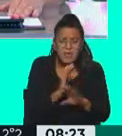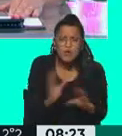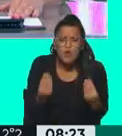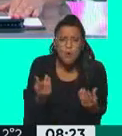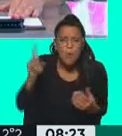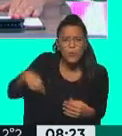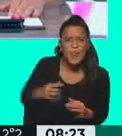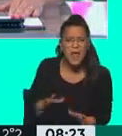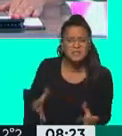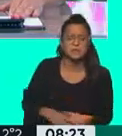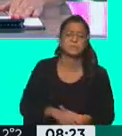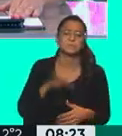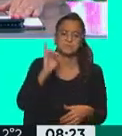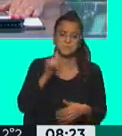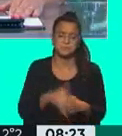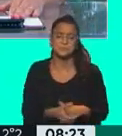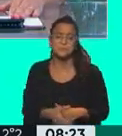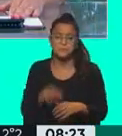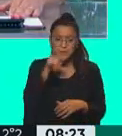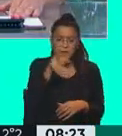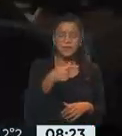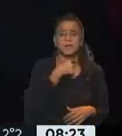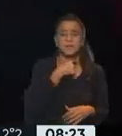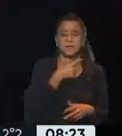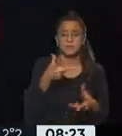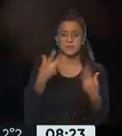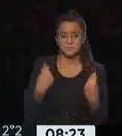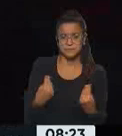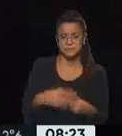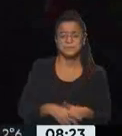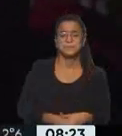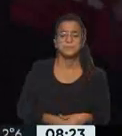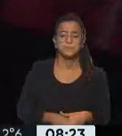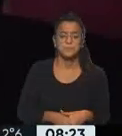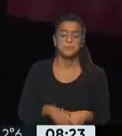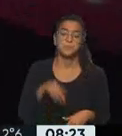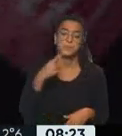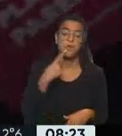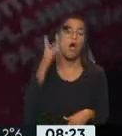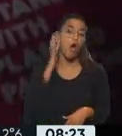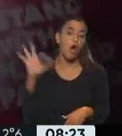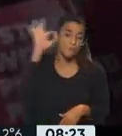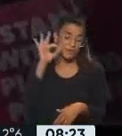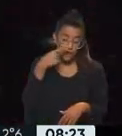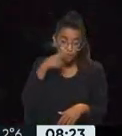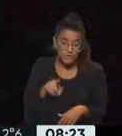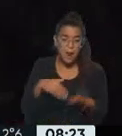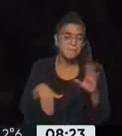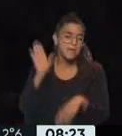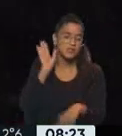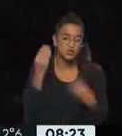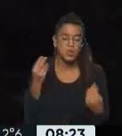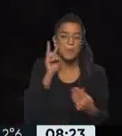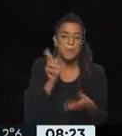país si esto quiere decir que si la opinión final mayoritaria que